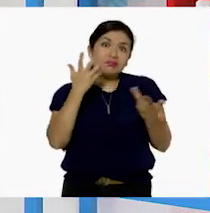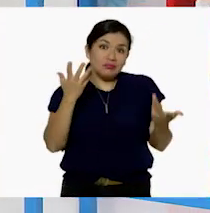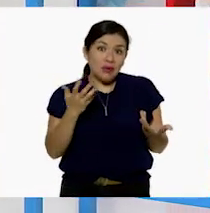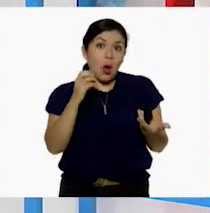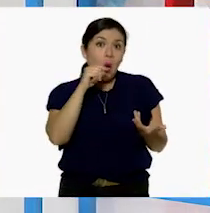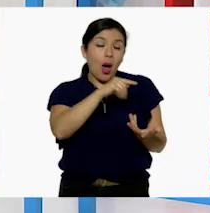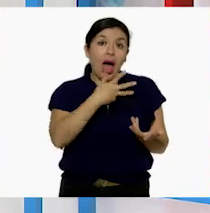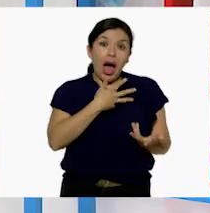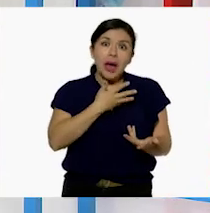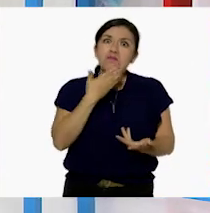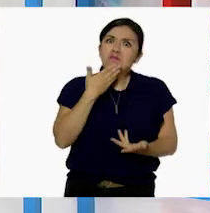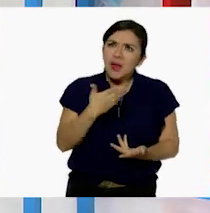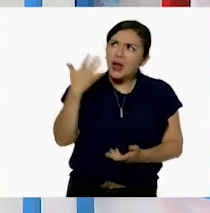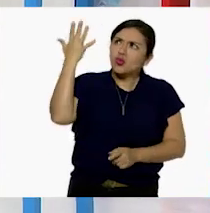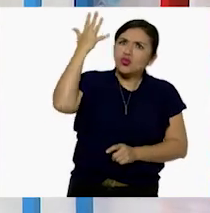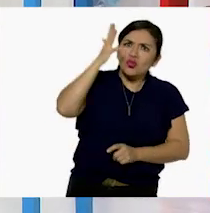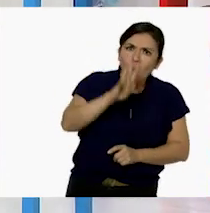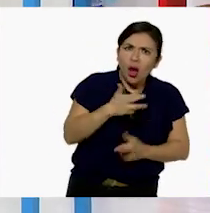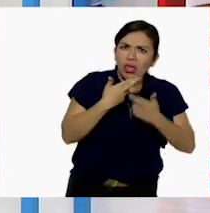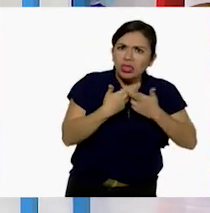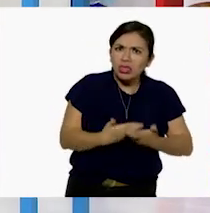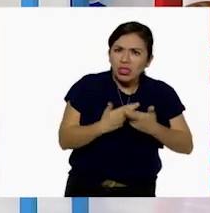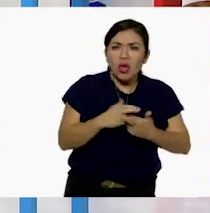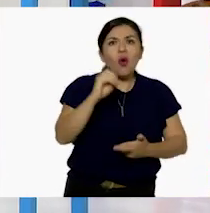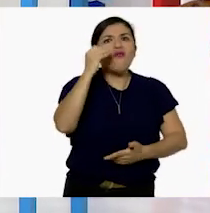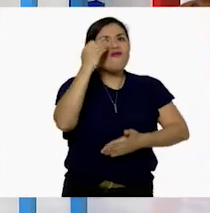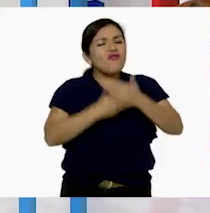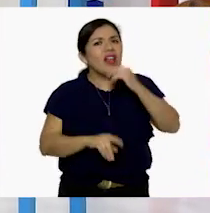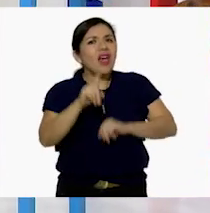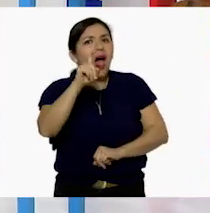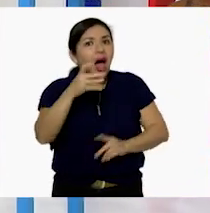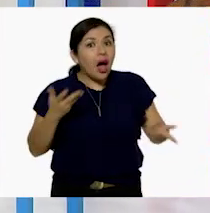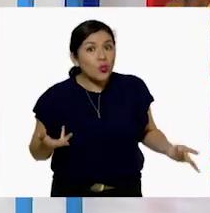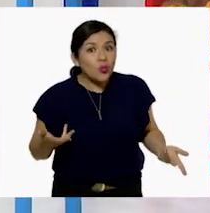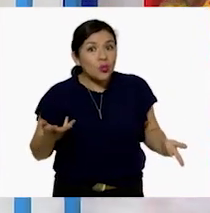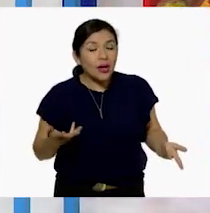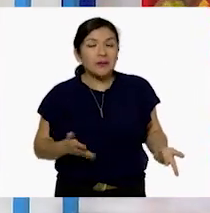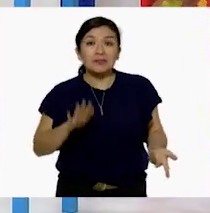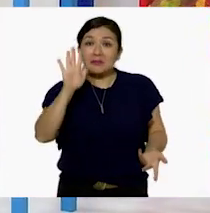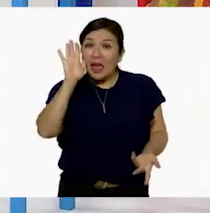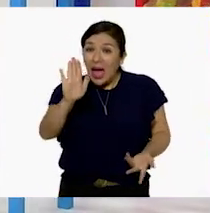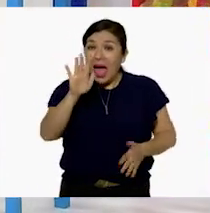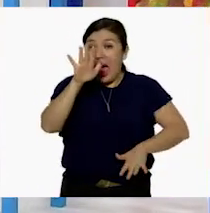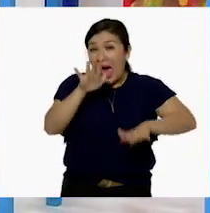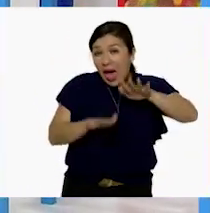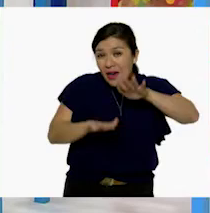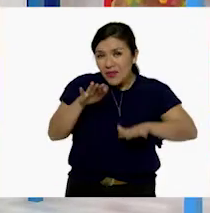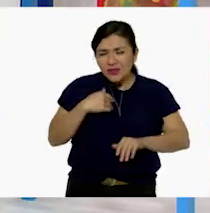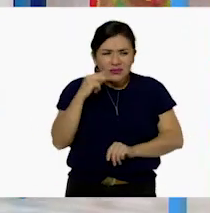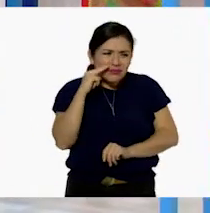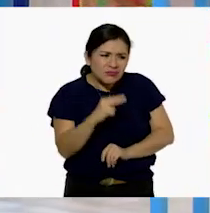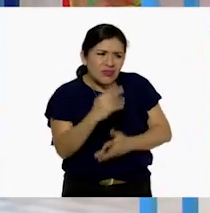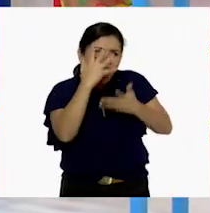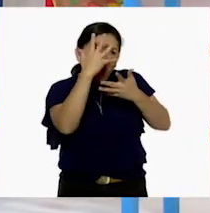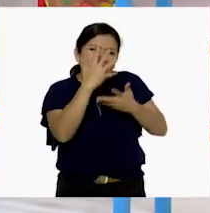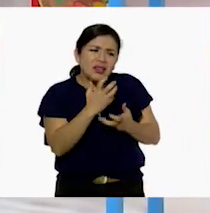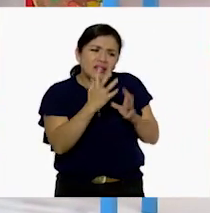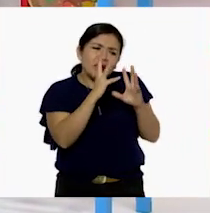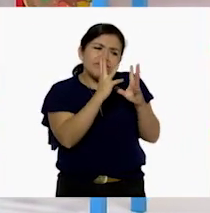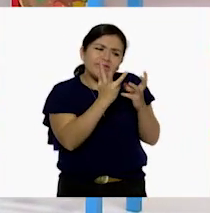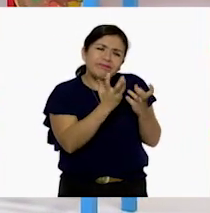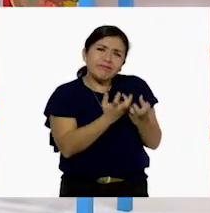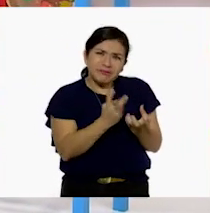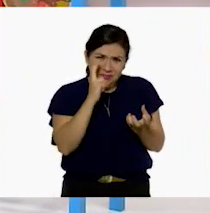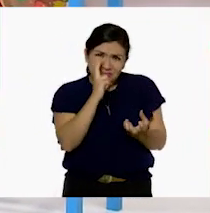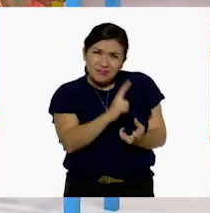le está dando suficiente luz solar, o si le falta agua. A veces la veo tristona.